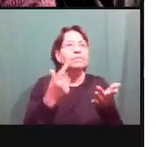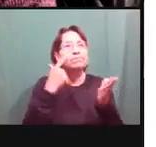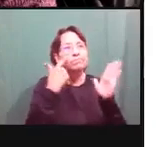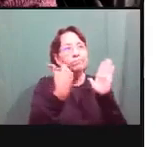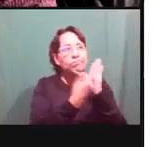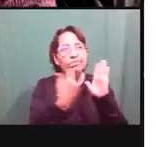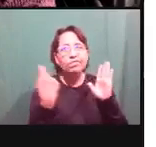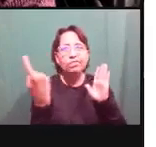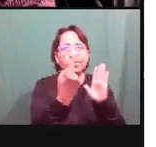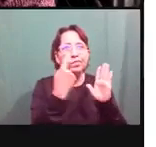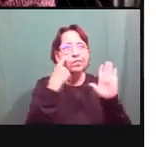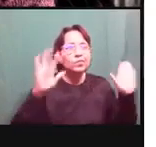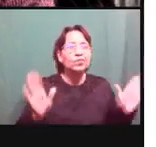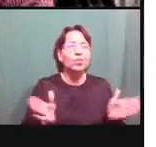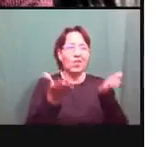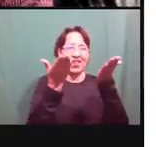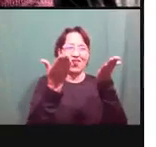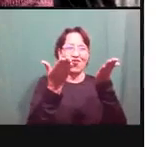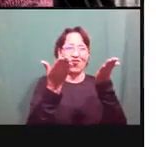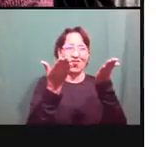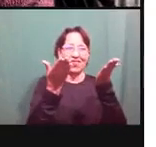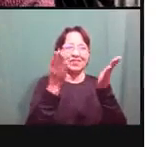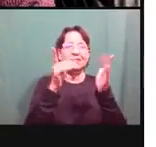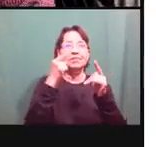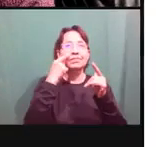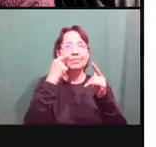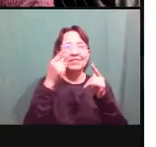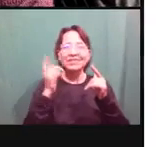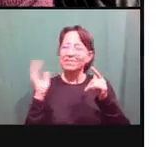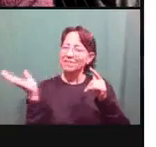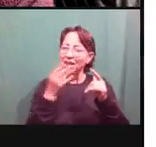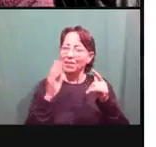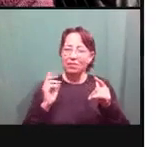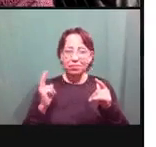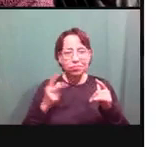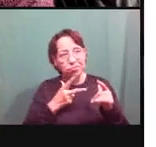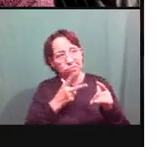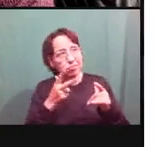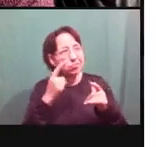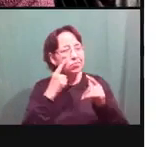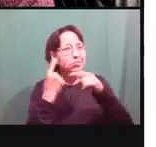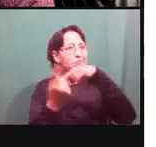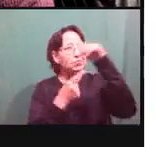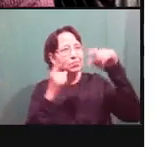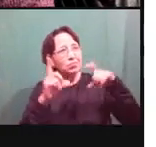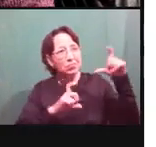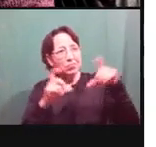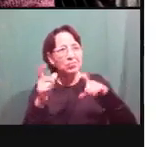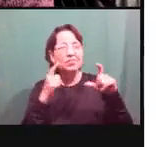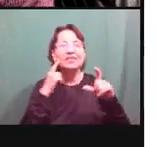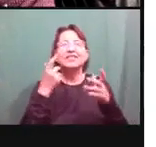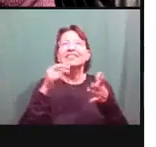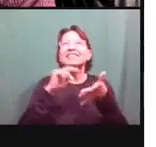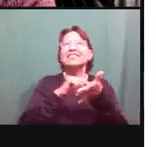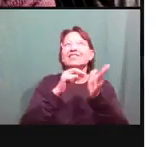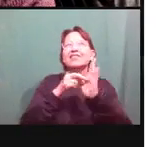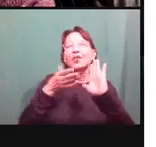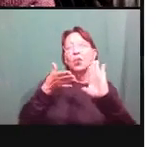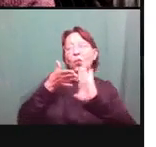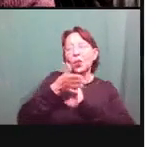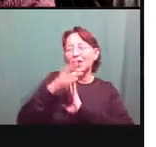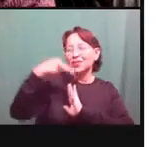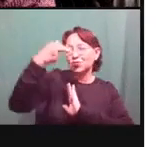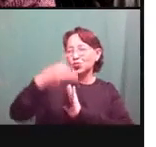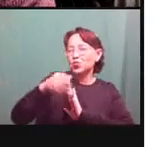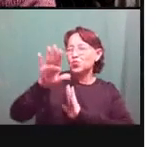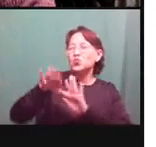y ayudar a mejorar, por decirlo así, también el tour, que tuvieran otra manera de contar la historia, de dónde venían,